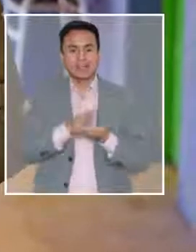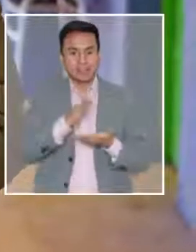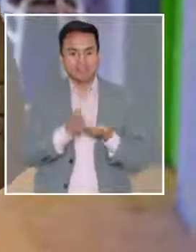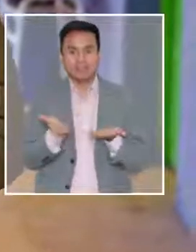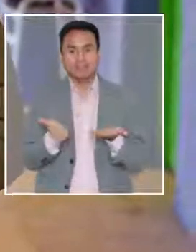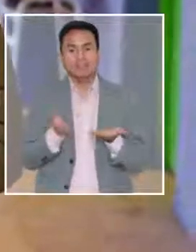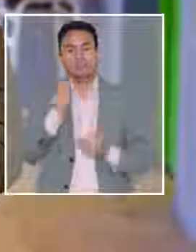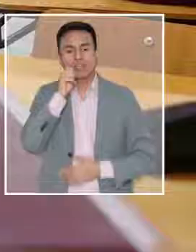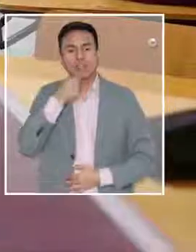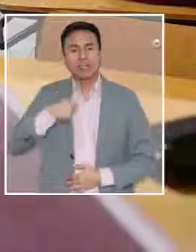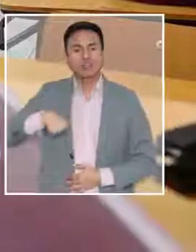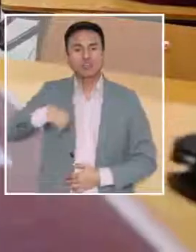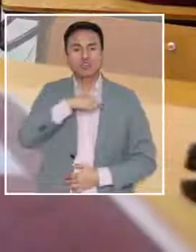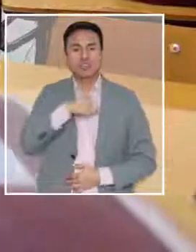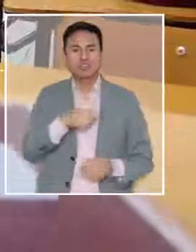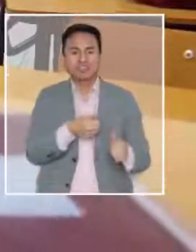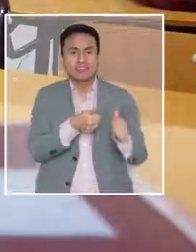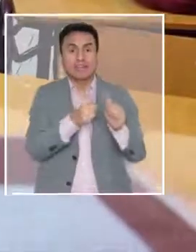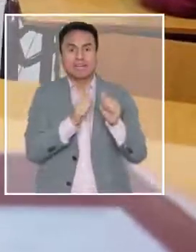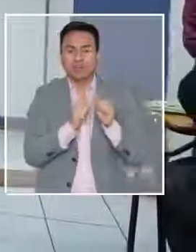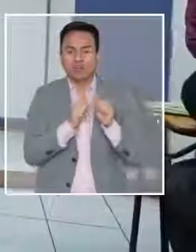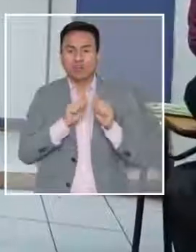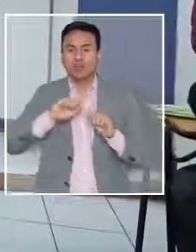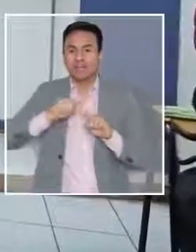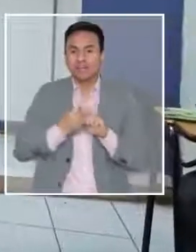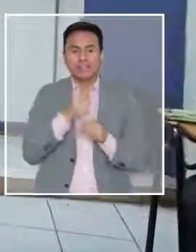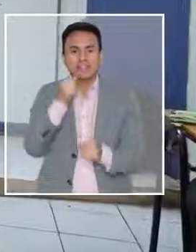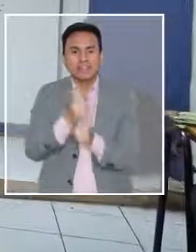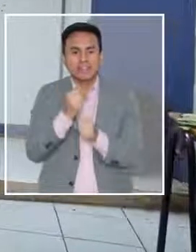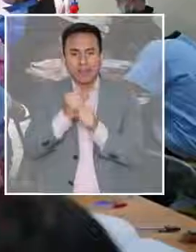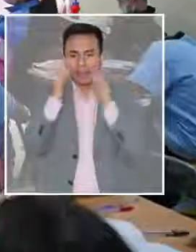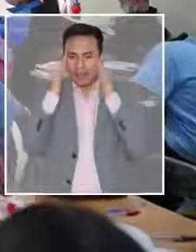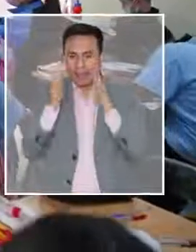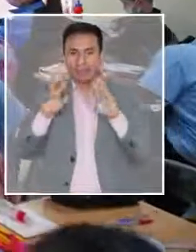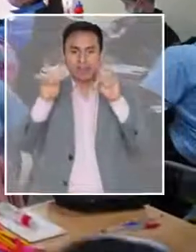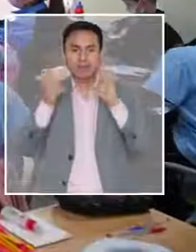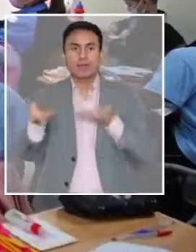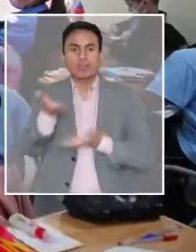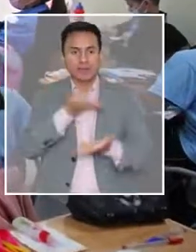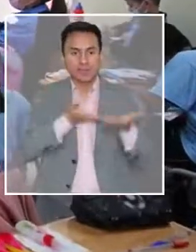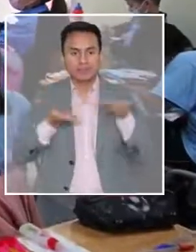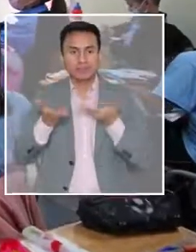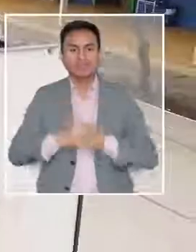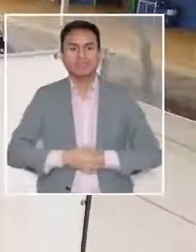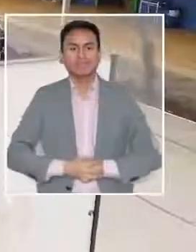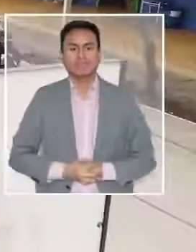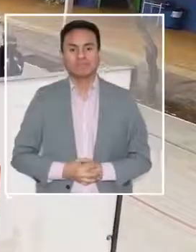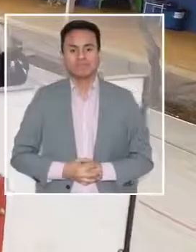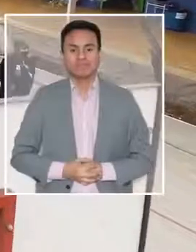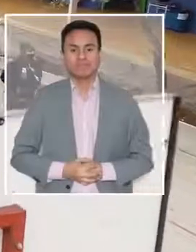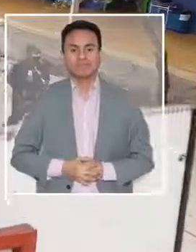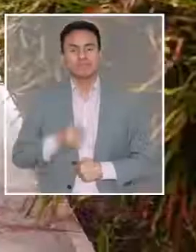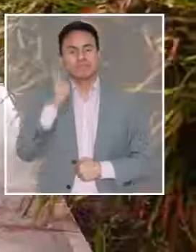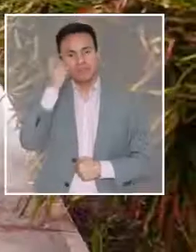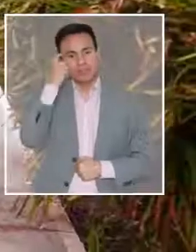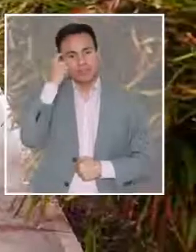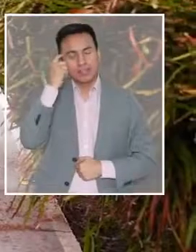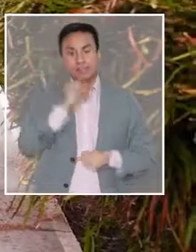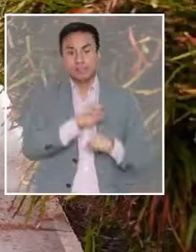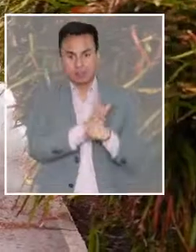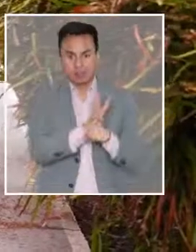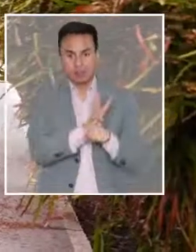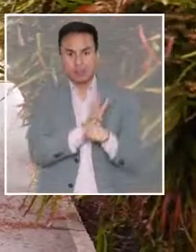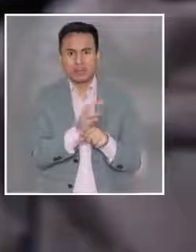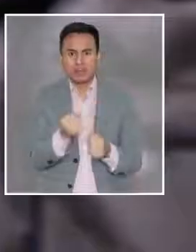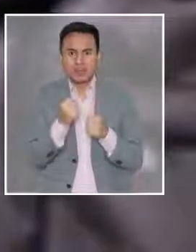dentro de una sala de clase, nos lleva a nosotros al desafío de volver a trabajar en temas colaborativos, teniendo en